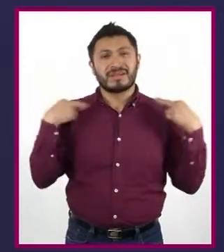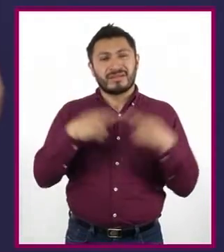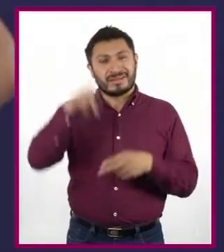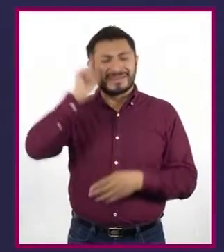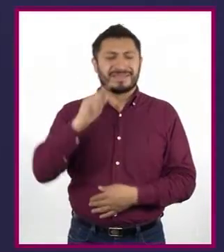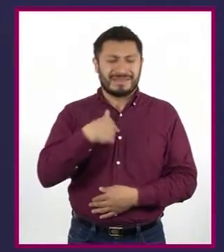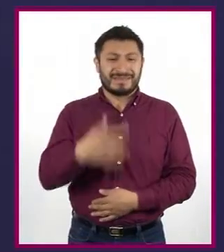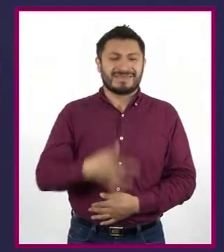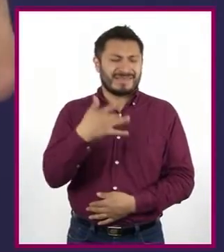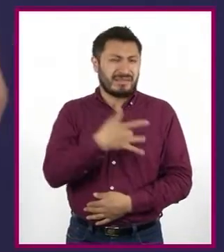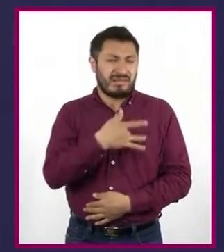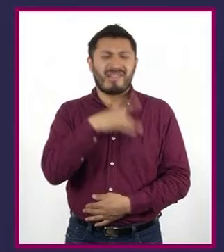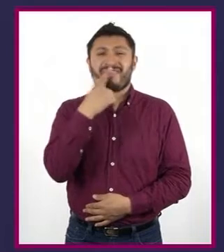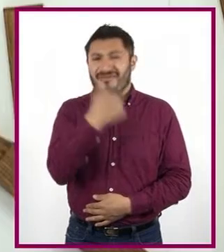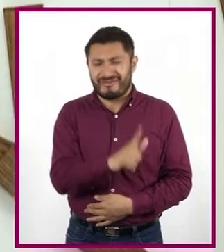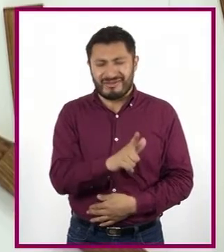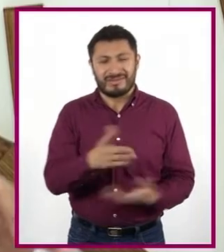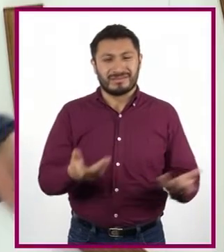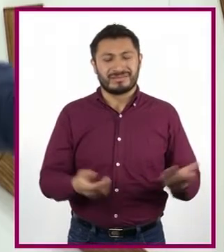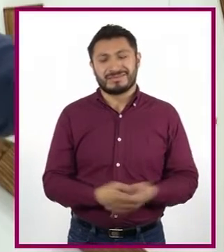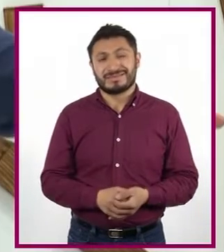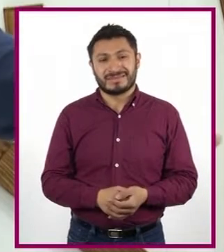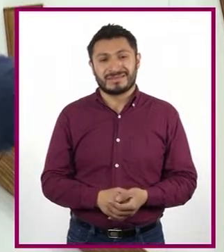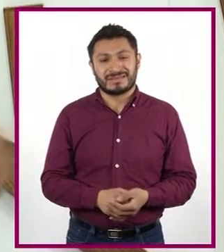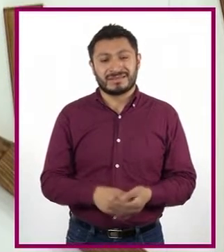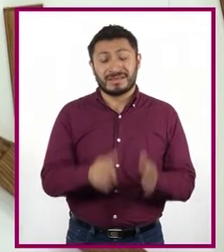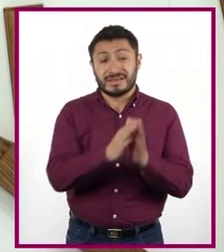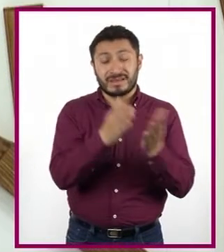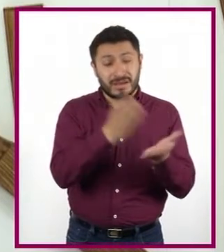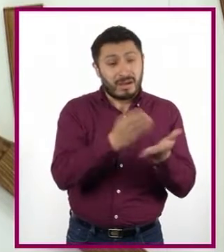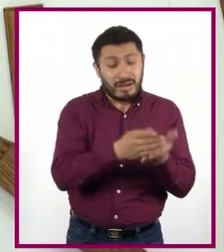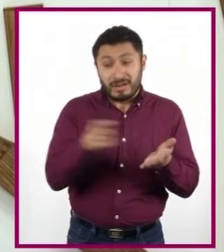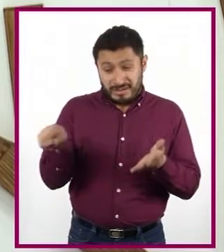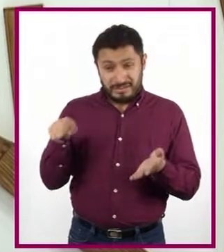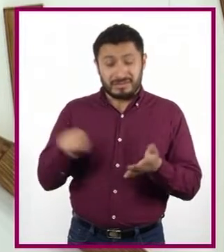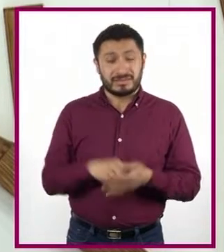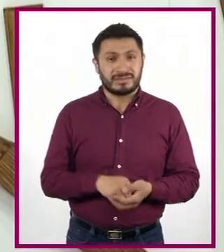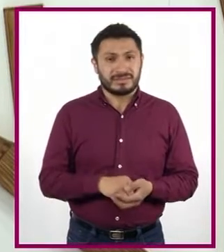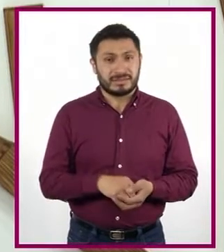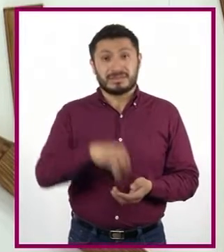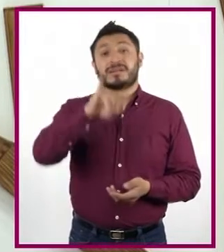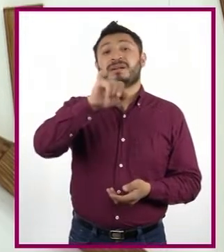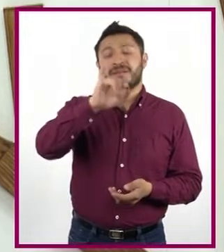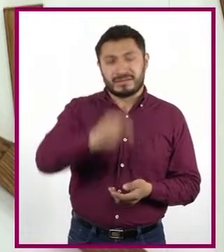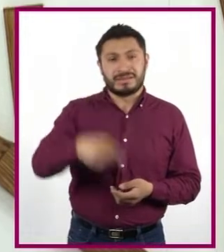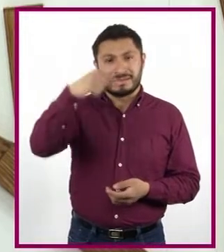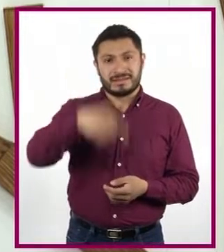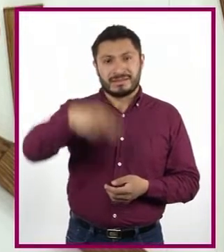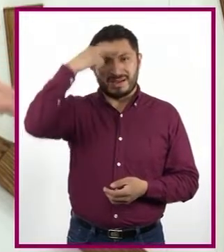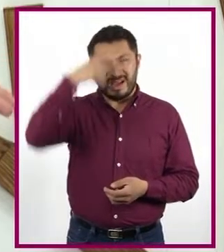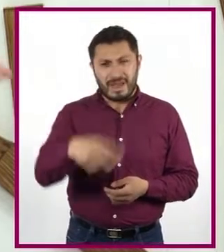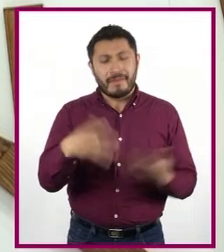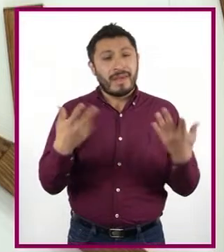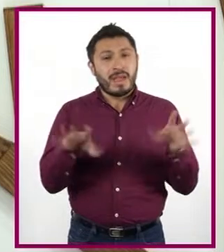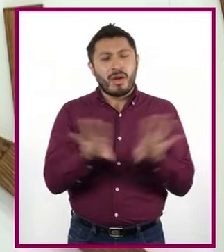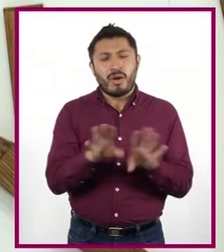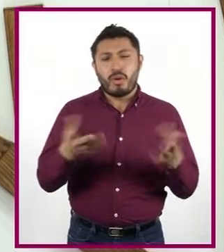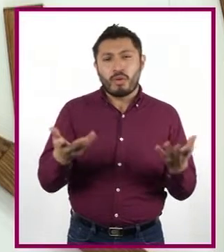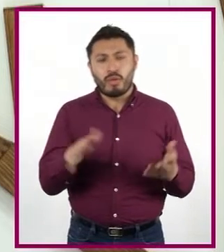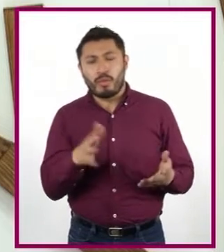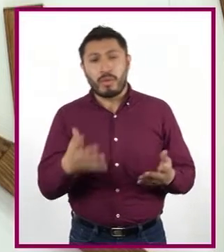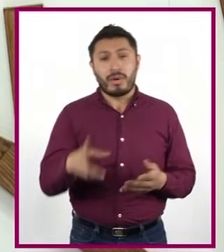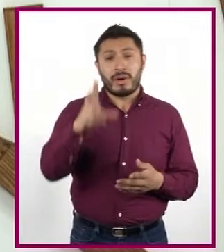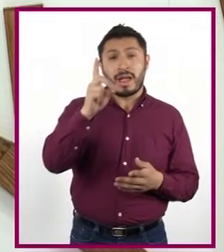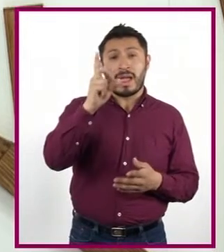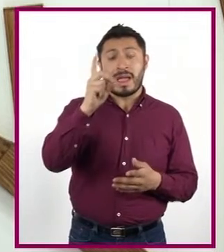re feo el corazón, el todo ya. La libreta, Enrique. Sí, En México se estima que se desperdician